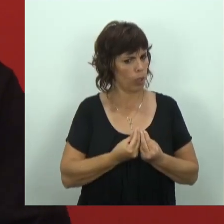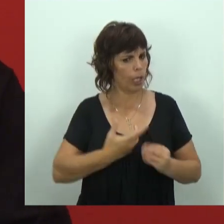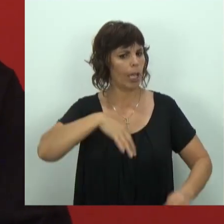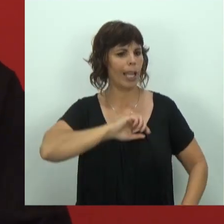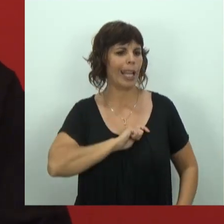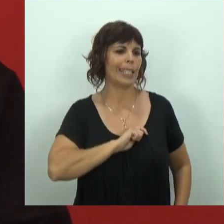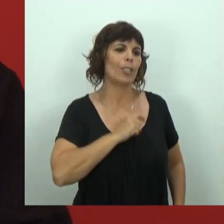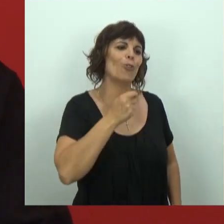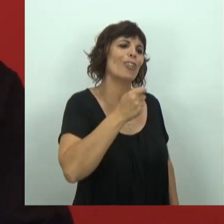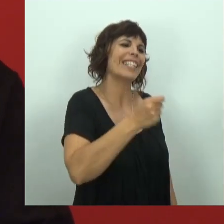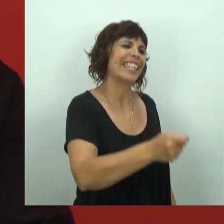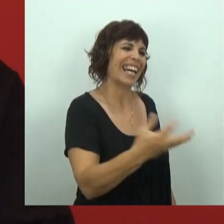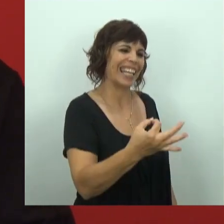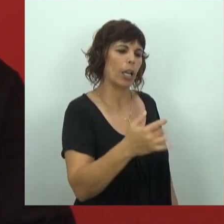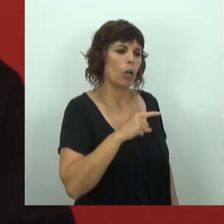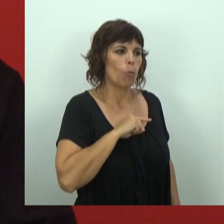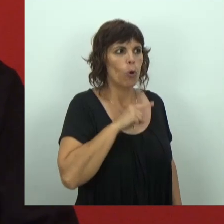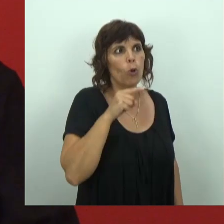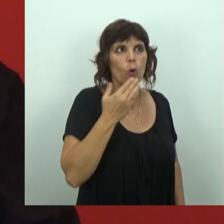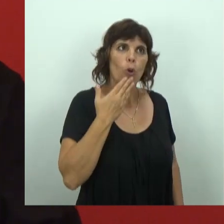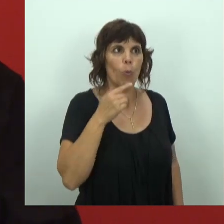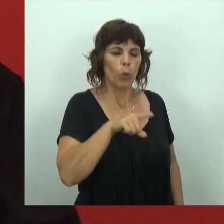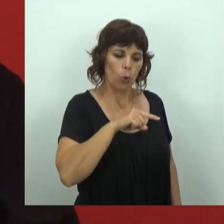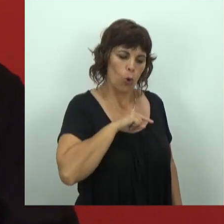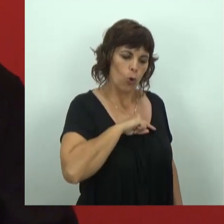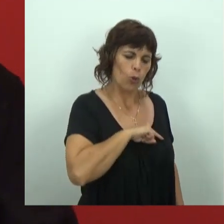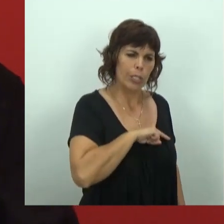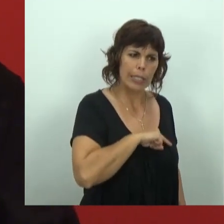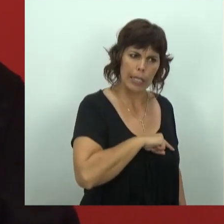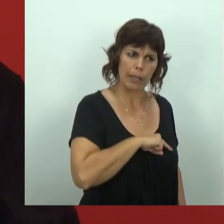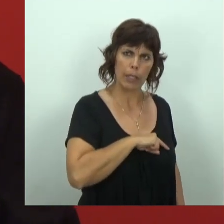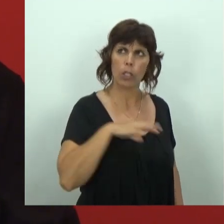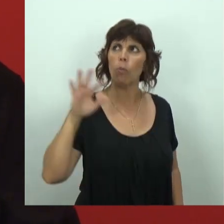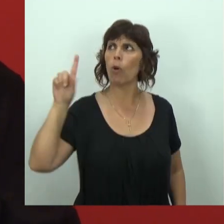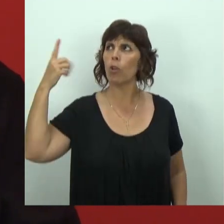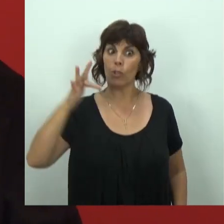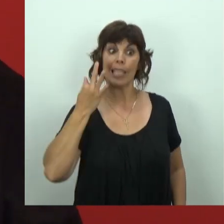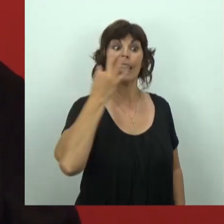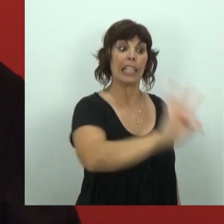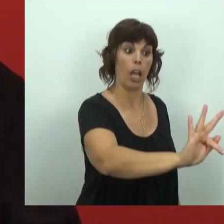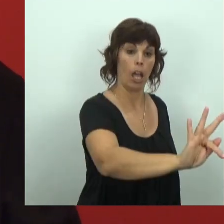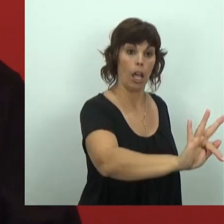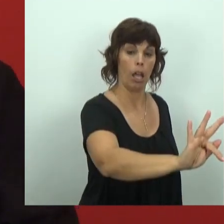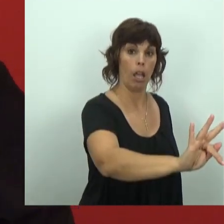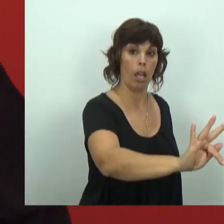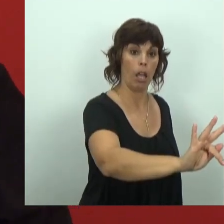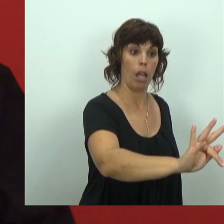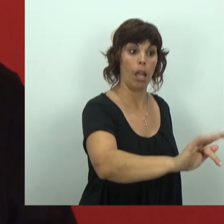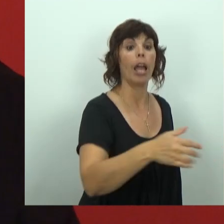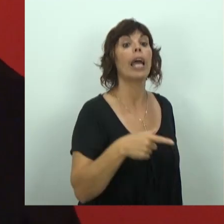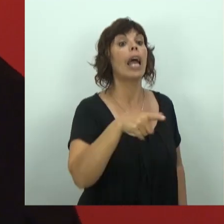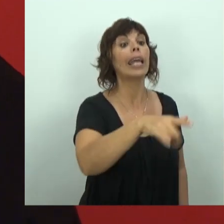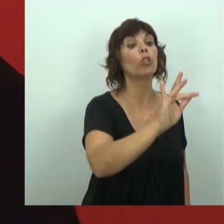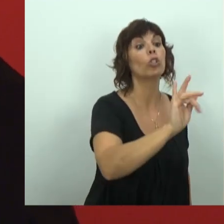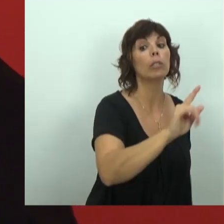sentir, oíste esto, Él te lo transmite. ¿Esto sí? ¿Esto no?